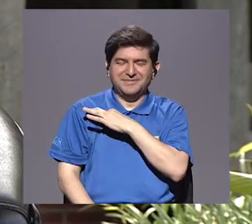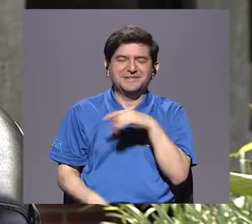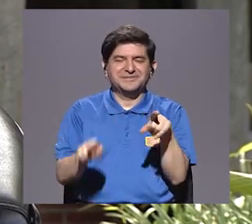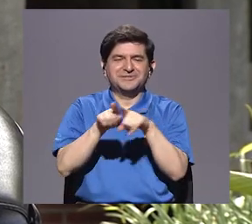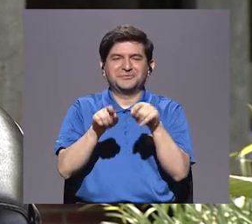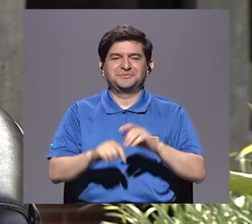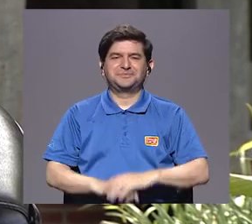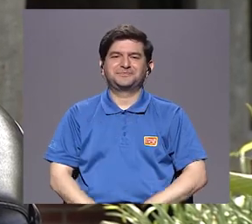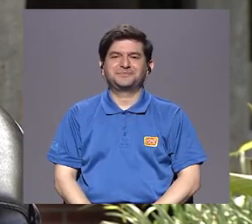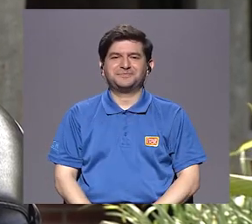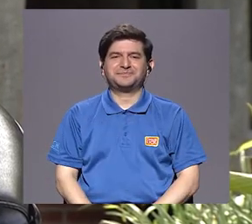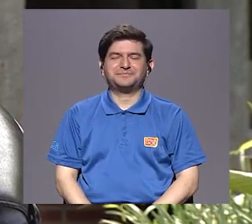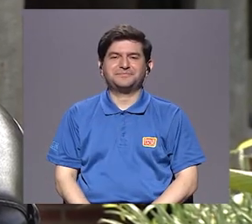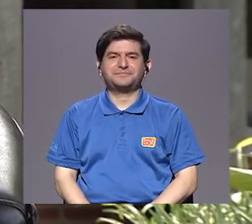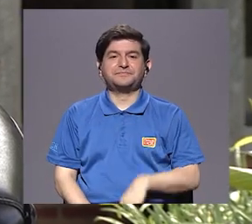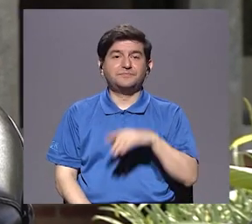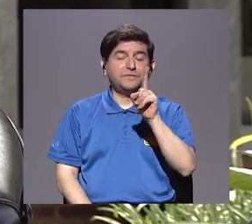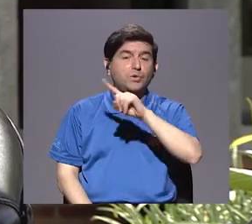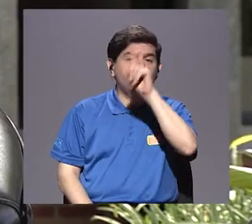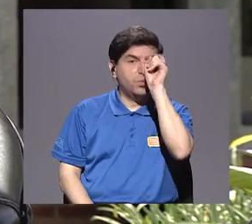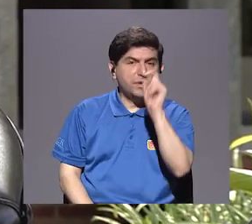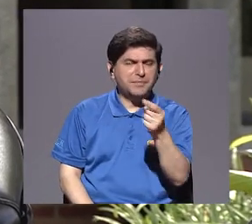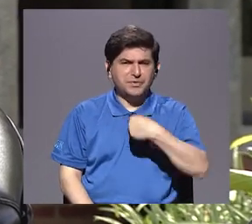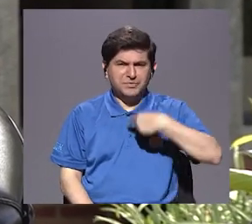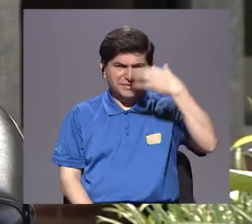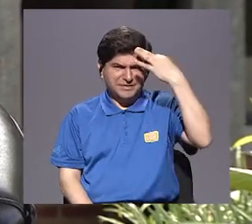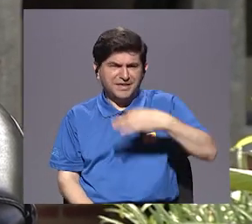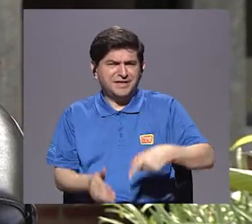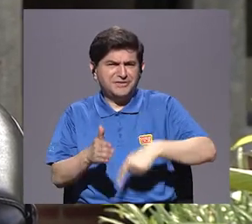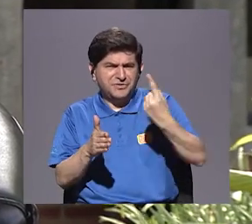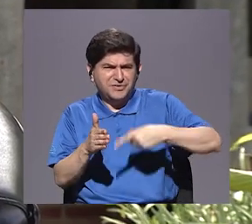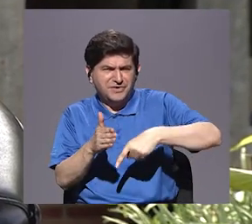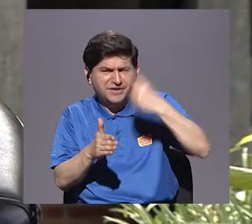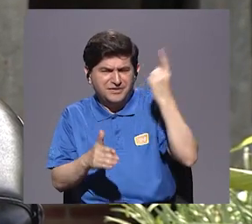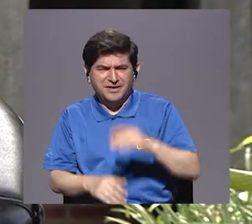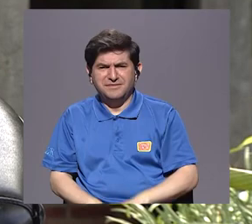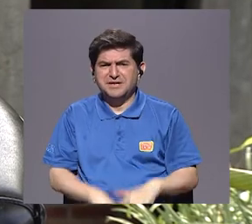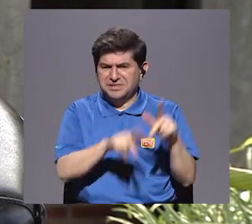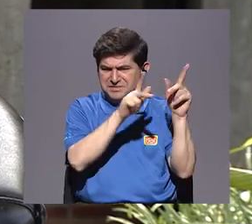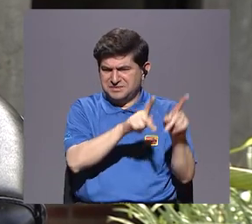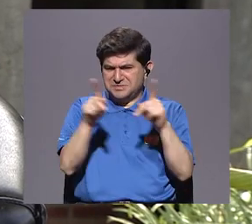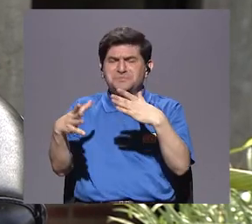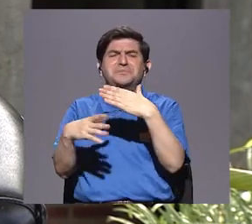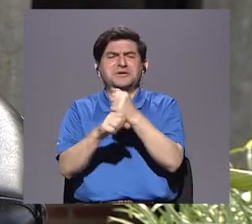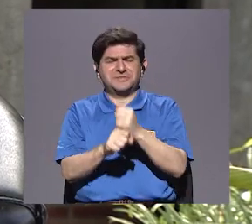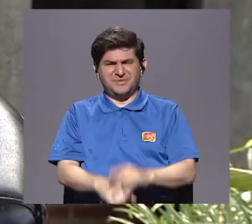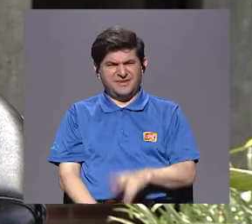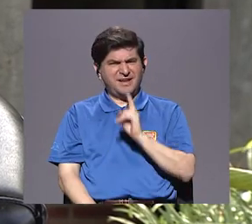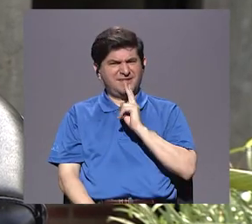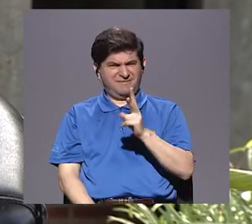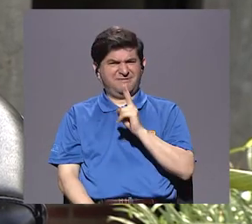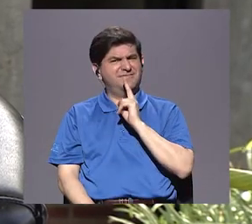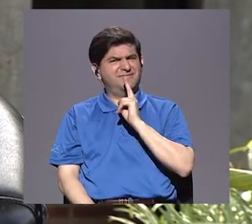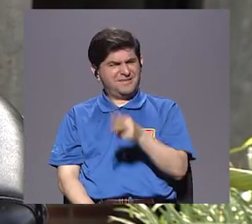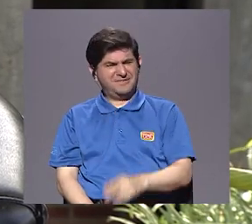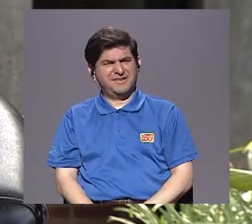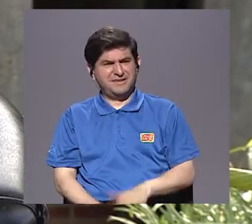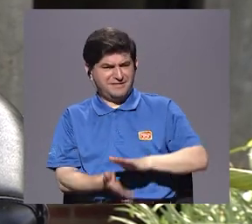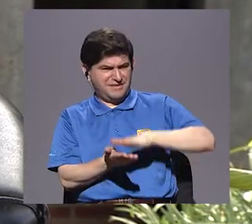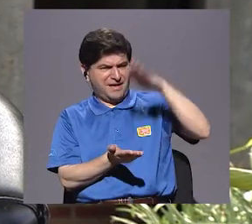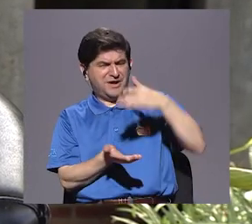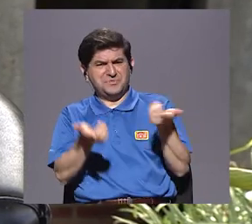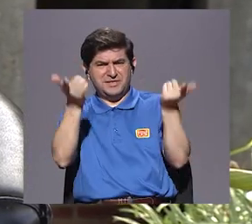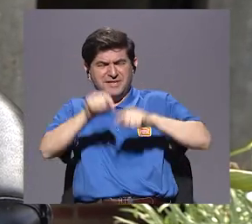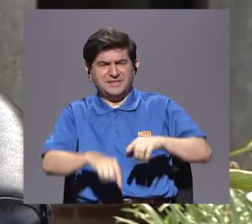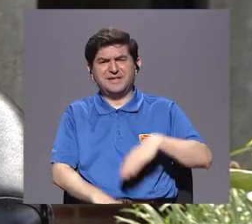también. Una de las preguntas que creo que a veces también, ¿verdad?, que la gente se hace, si realmente están aumentando